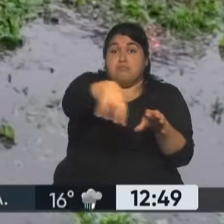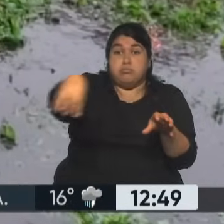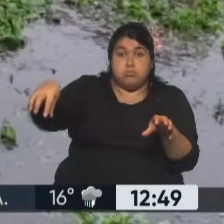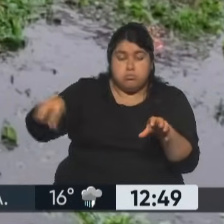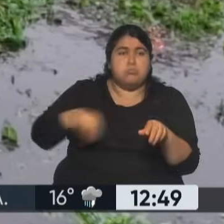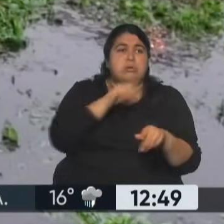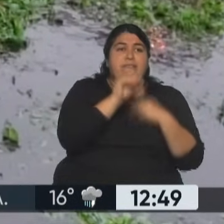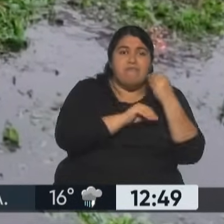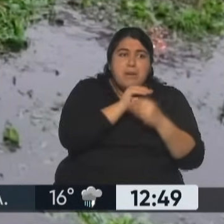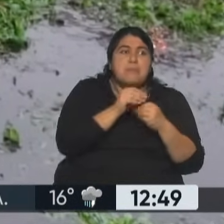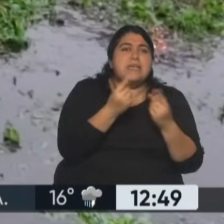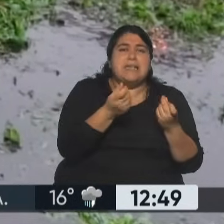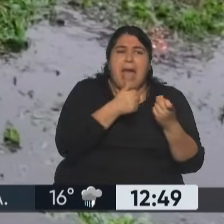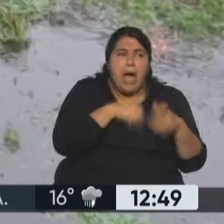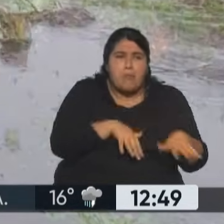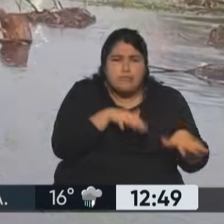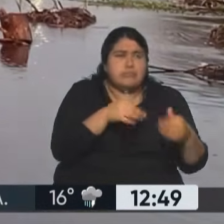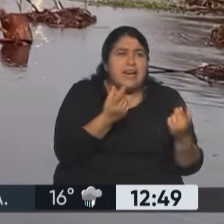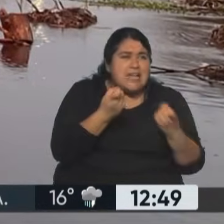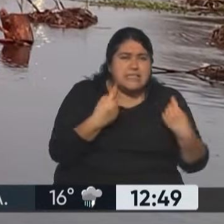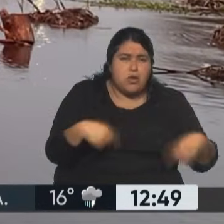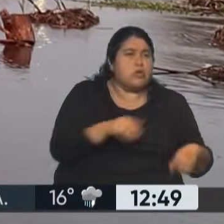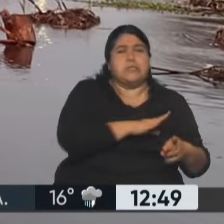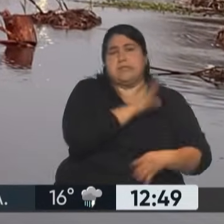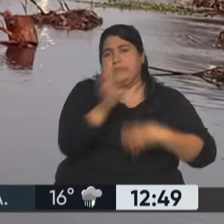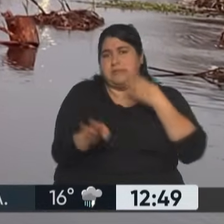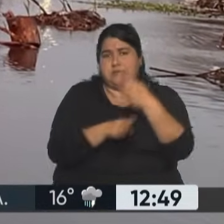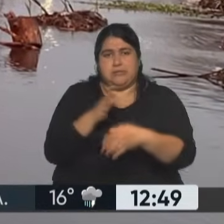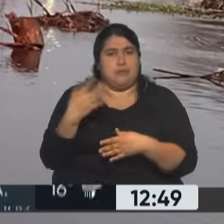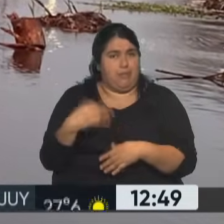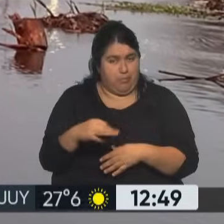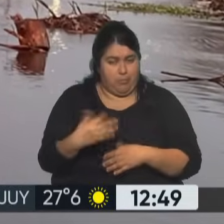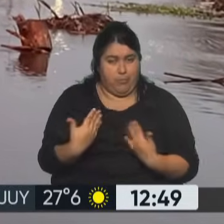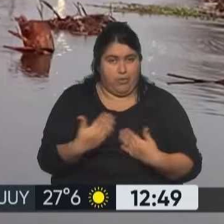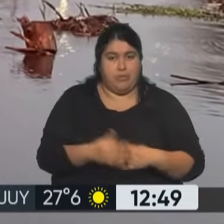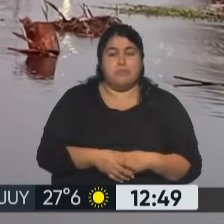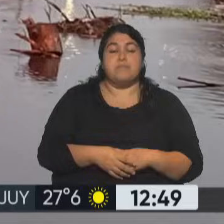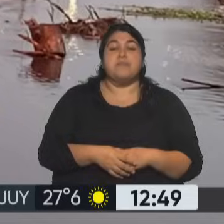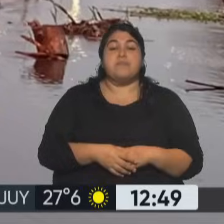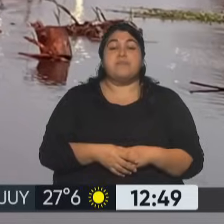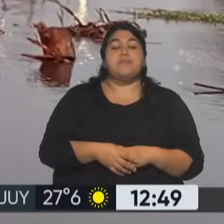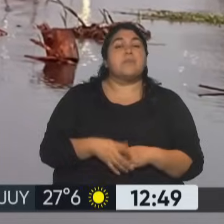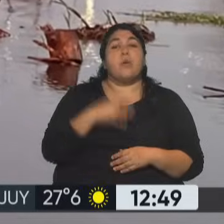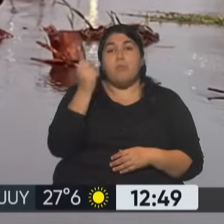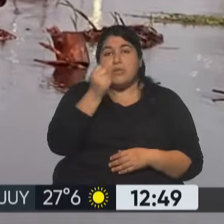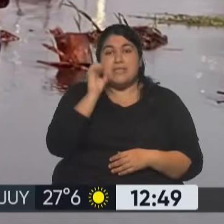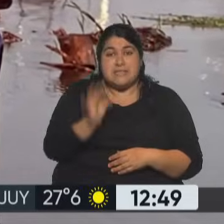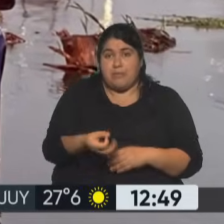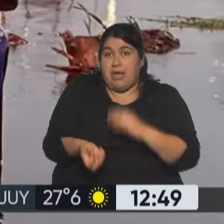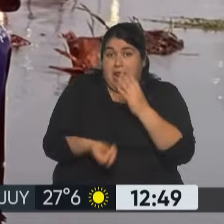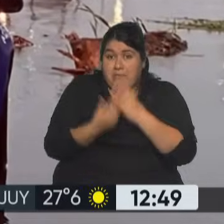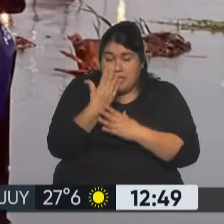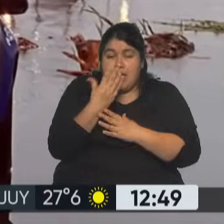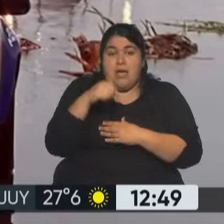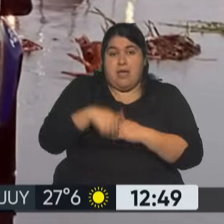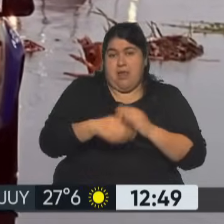y familias que estén en este momento en una situación realmente complicada, para tener en cuenta también, durante la mañana se indicaba